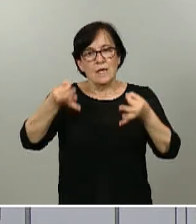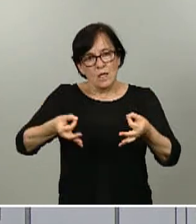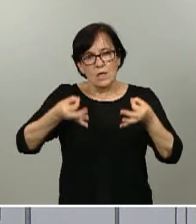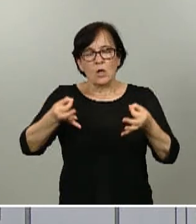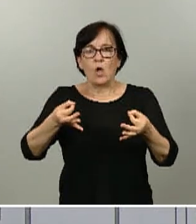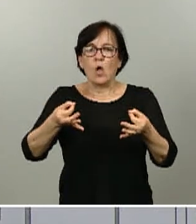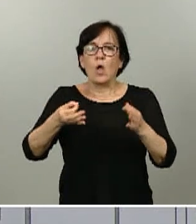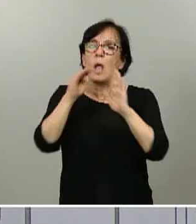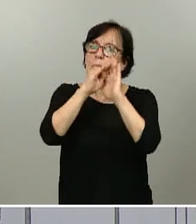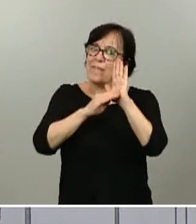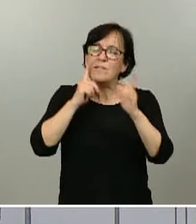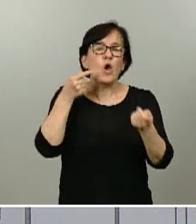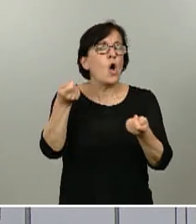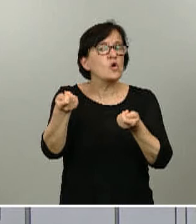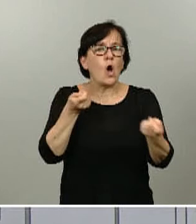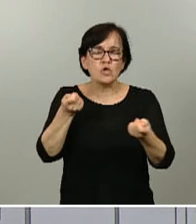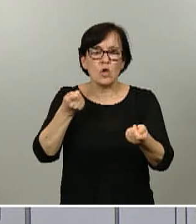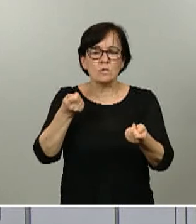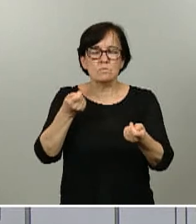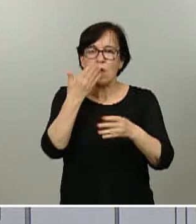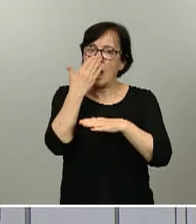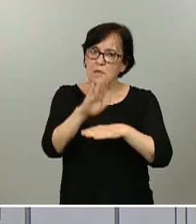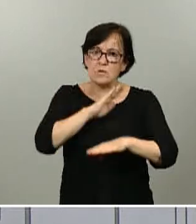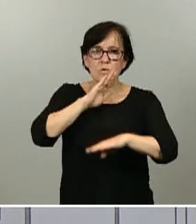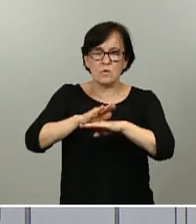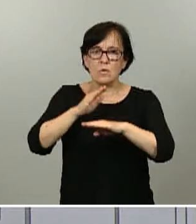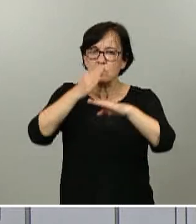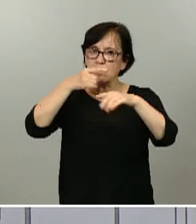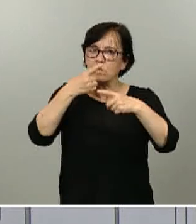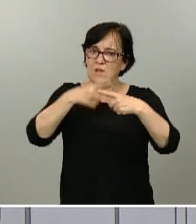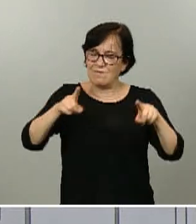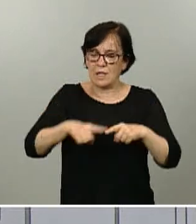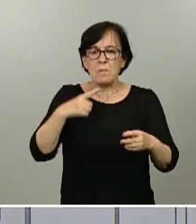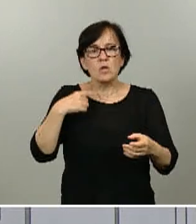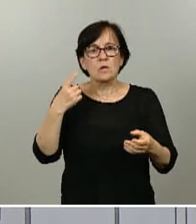control, siempre con comportamientos diferentes, pero desde luego una actividad